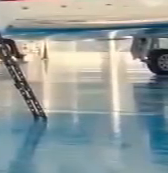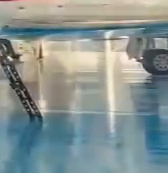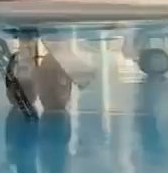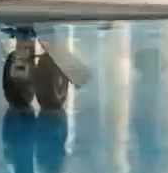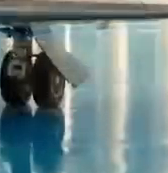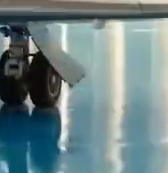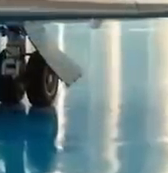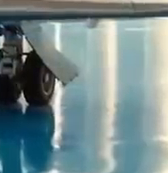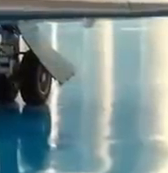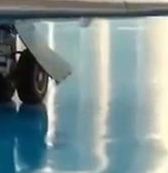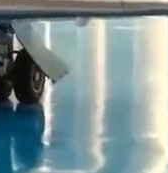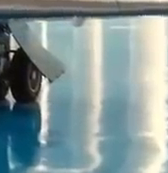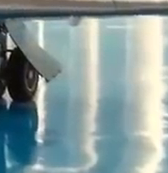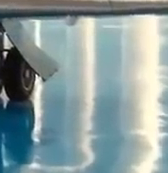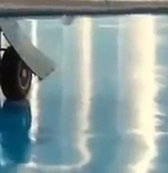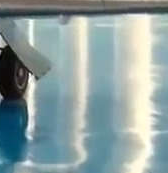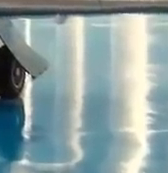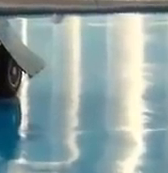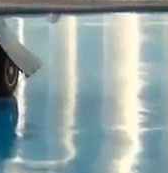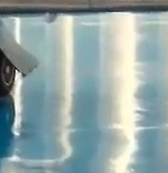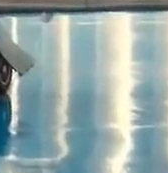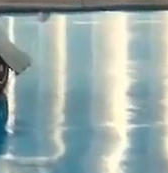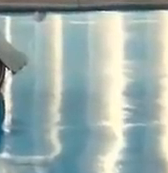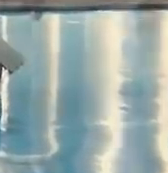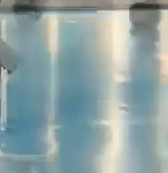los mexicanos.